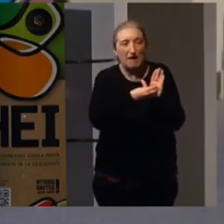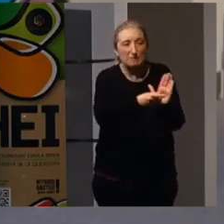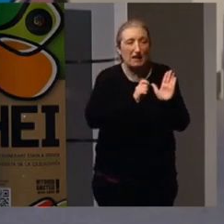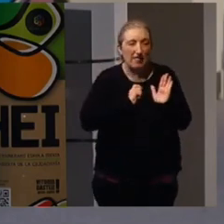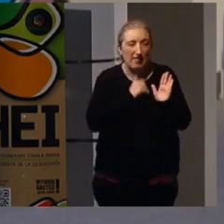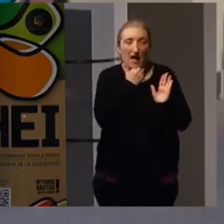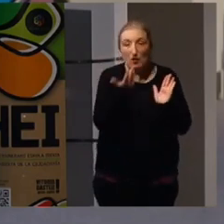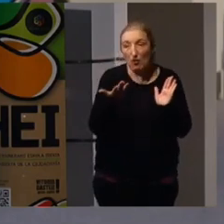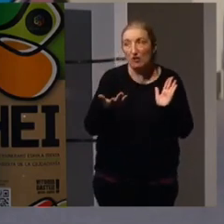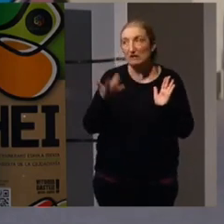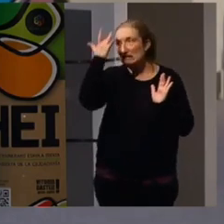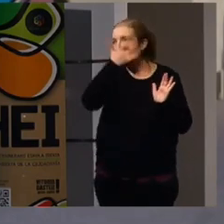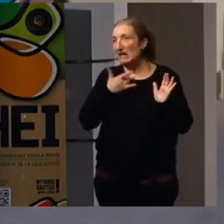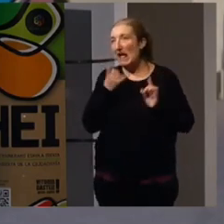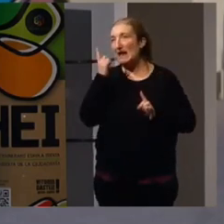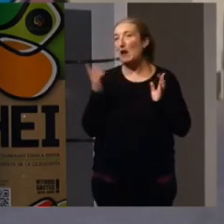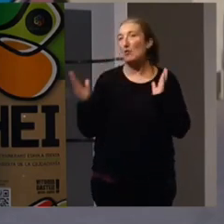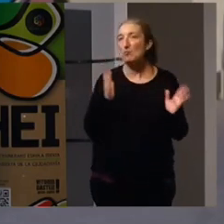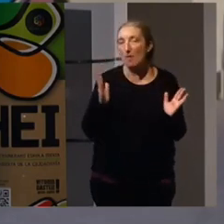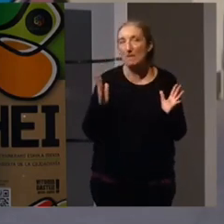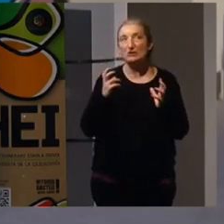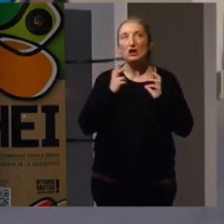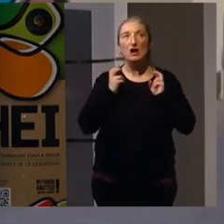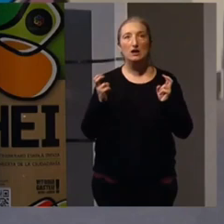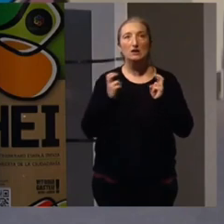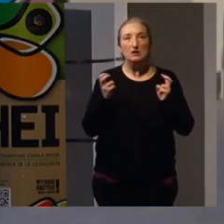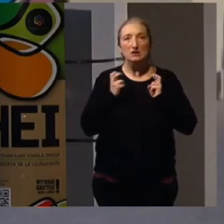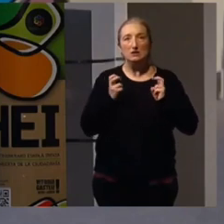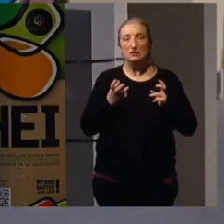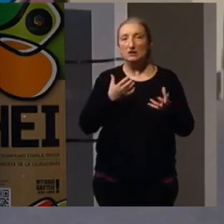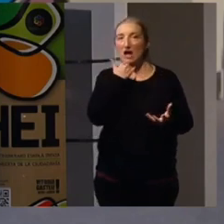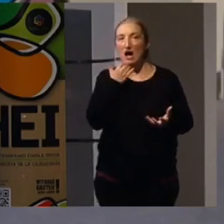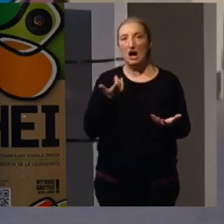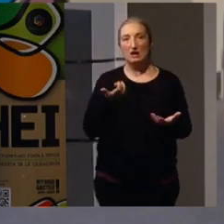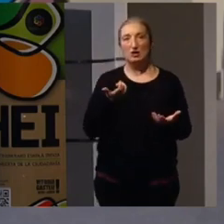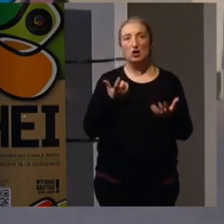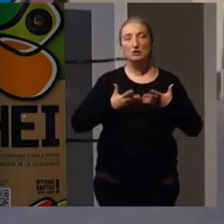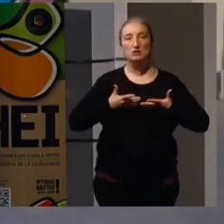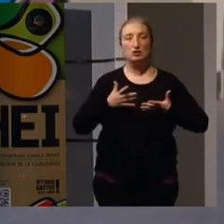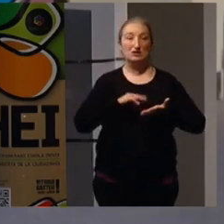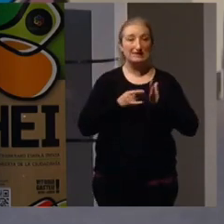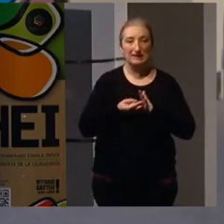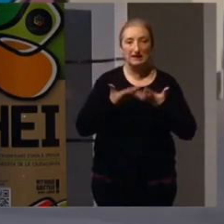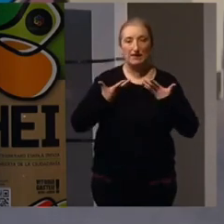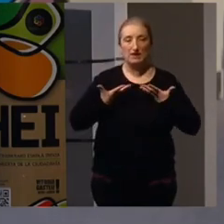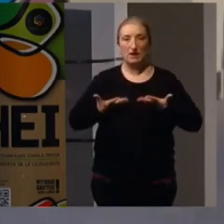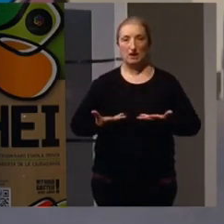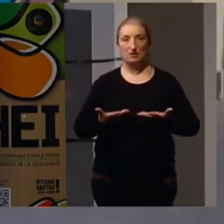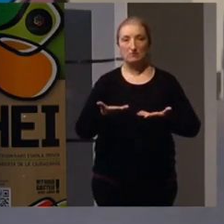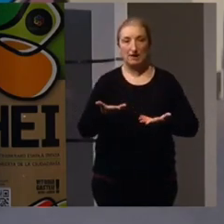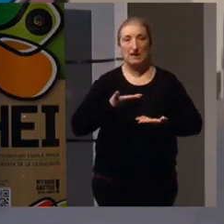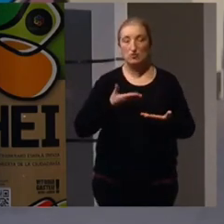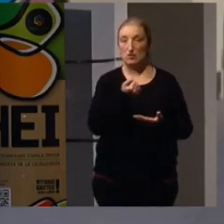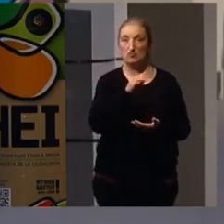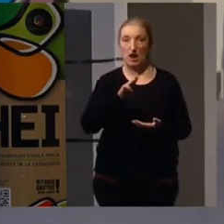que sintomáticamente en determinado momento, si tú estás con una crisis de ansiedad y haces una técnica de relajación guiada por una app, pues claro